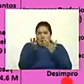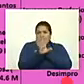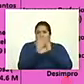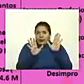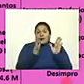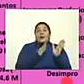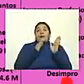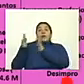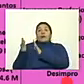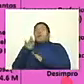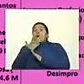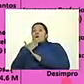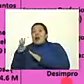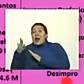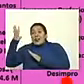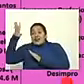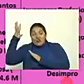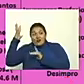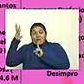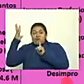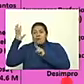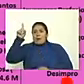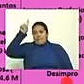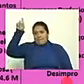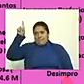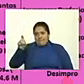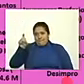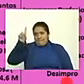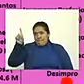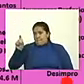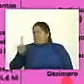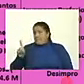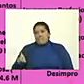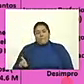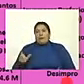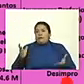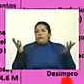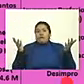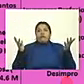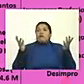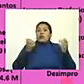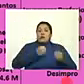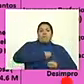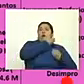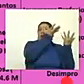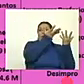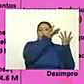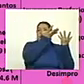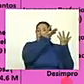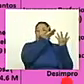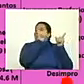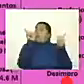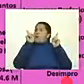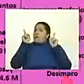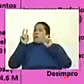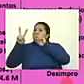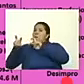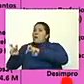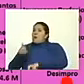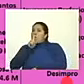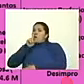Y lo que está en amarillo es un interrogante, que ni está confesado ni aparece